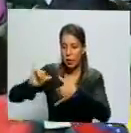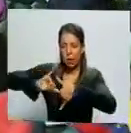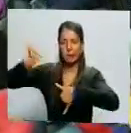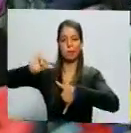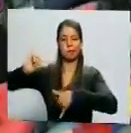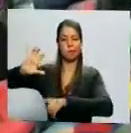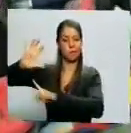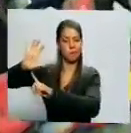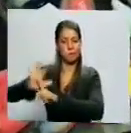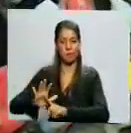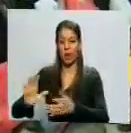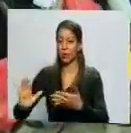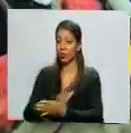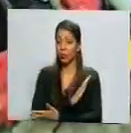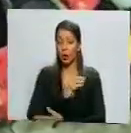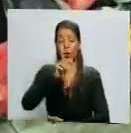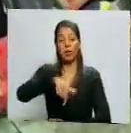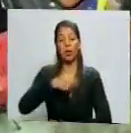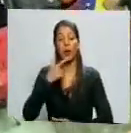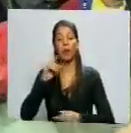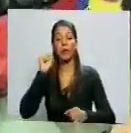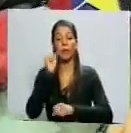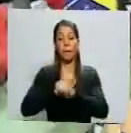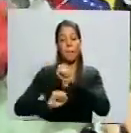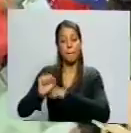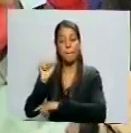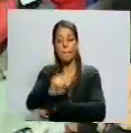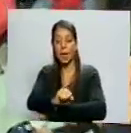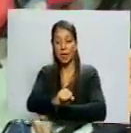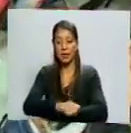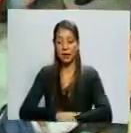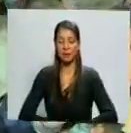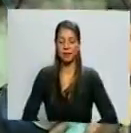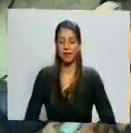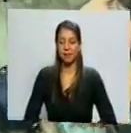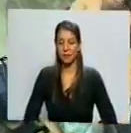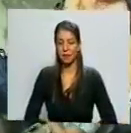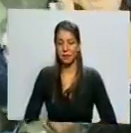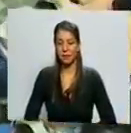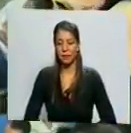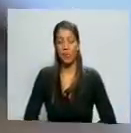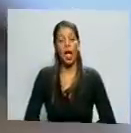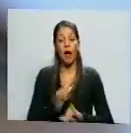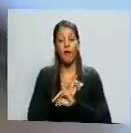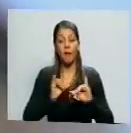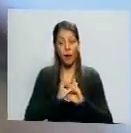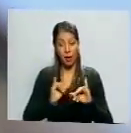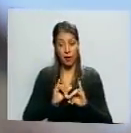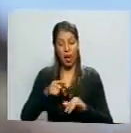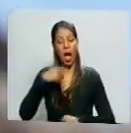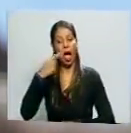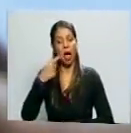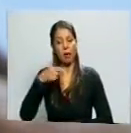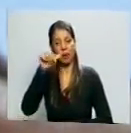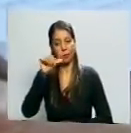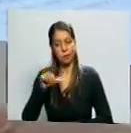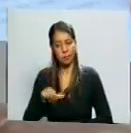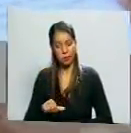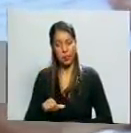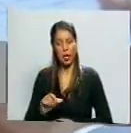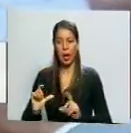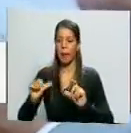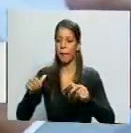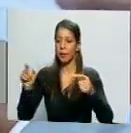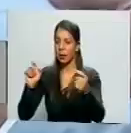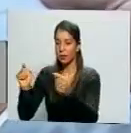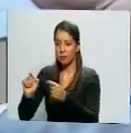y la dotación de poder para vencer a los enemigos del país. Al finalizar su intervención, se abrió un debate